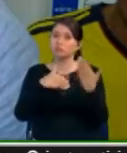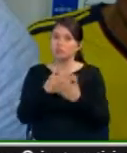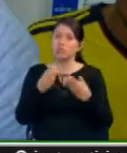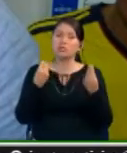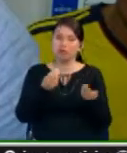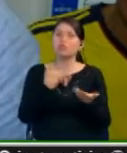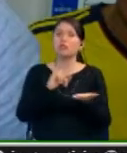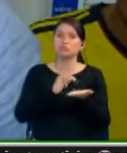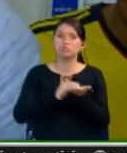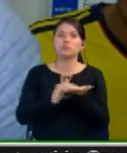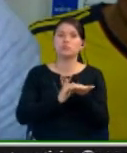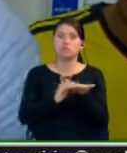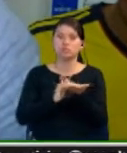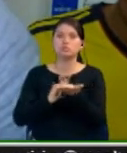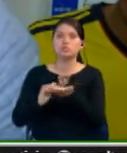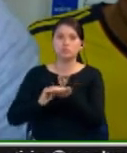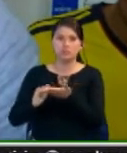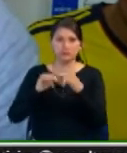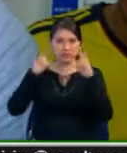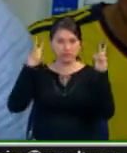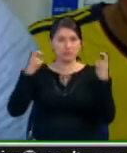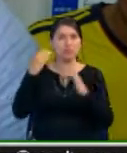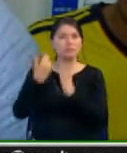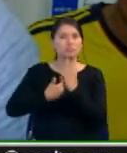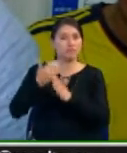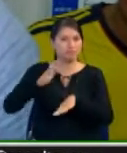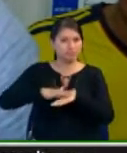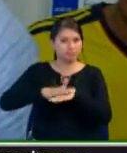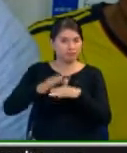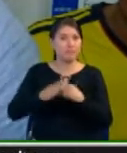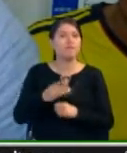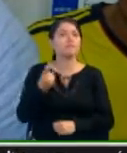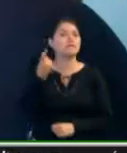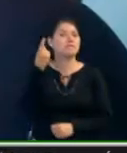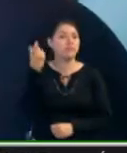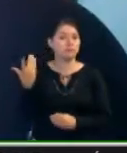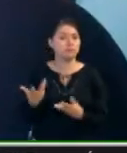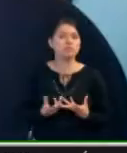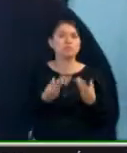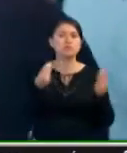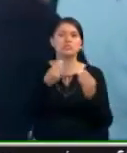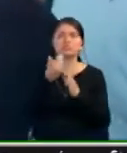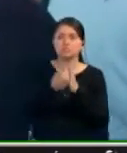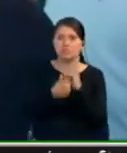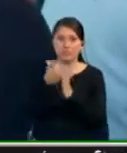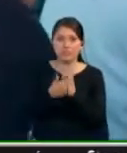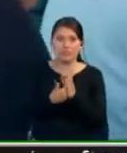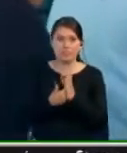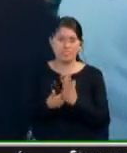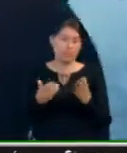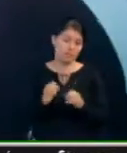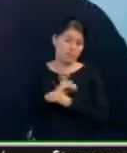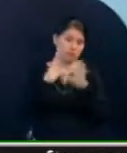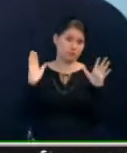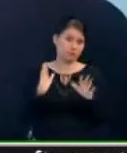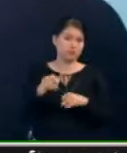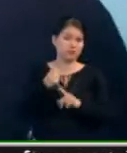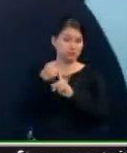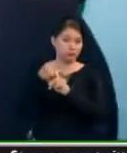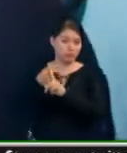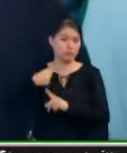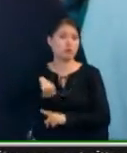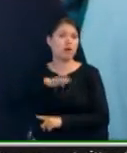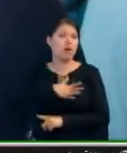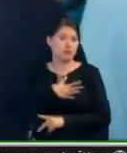ha solucionado el tema de la autorización. Faltaba que se entregaran unos documentos y por supuesto con la gestión nuestra pues